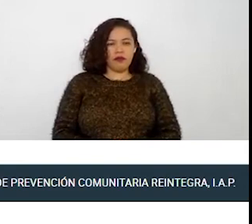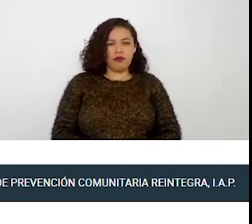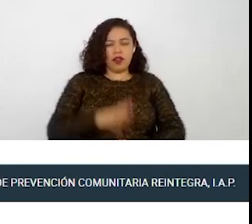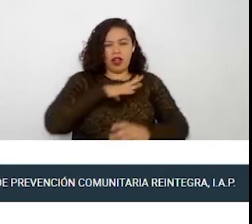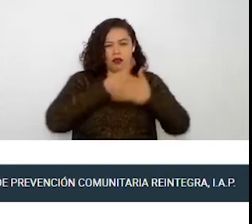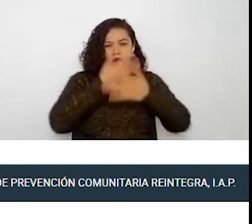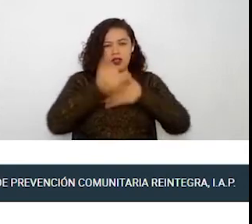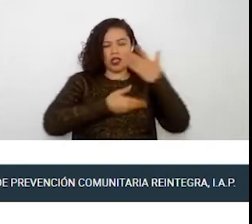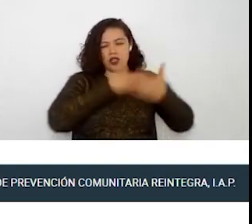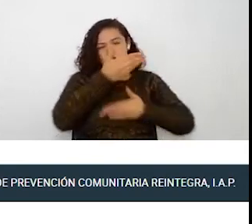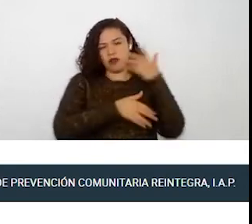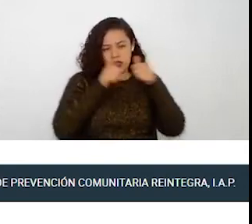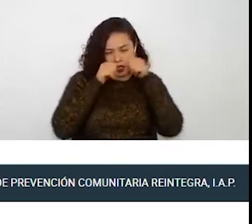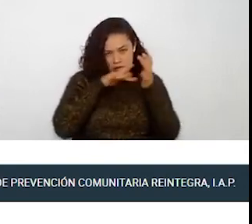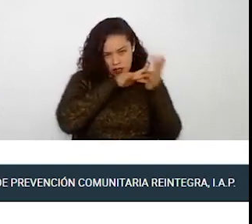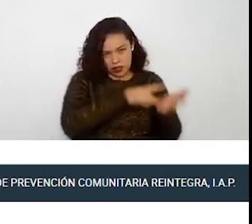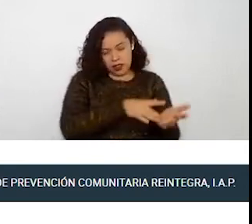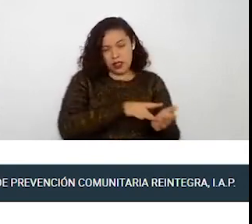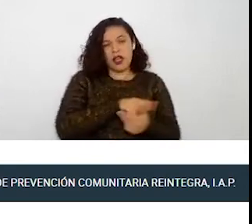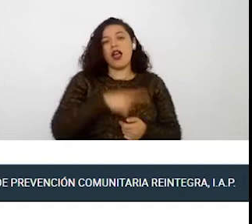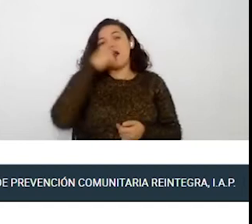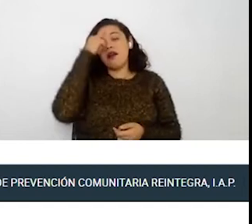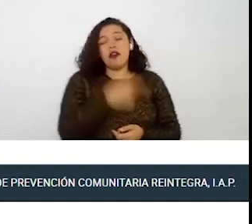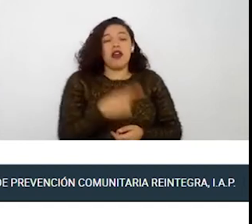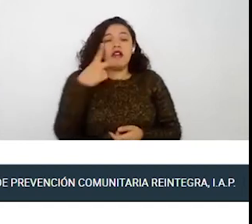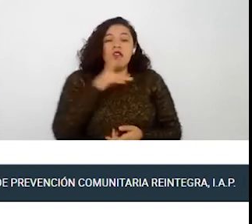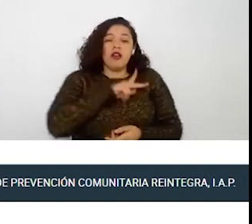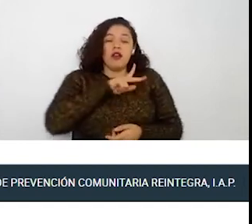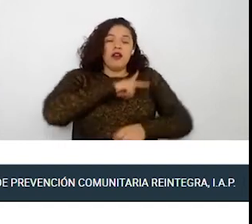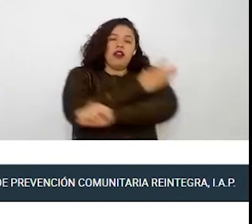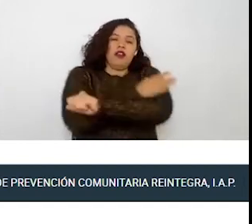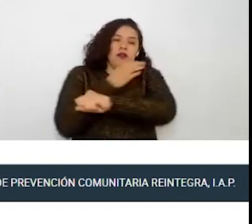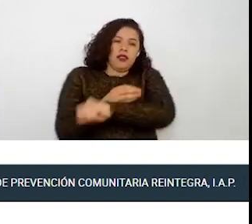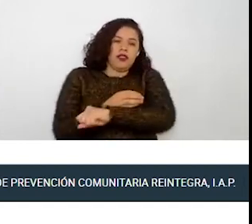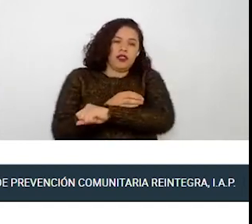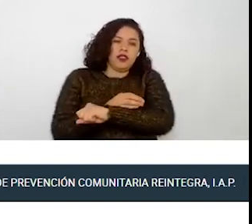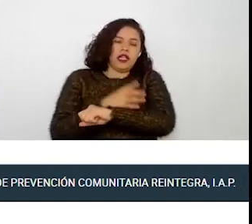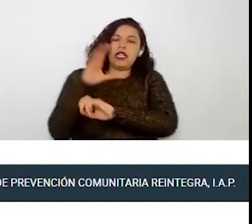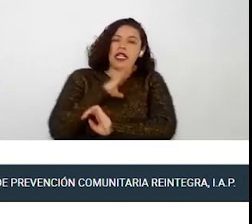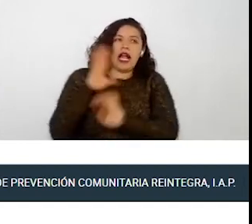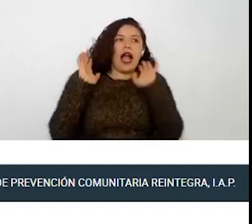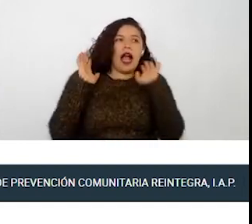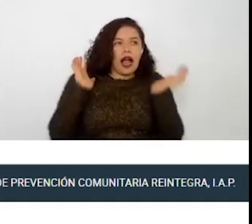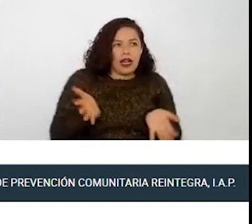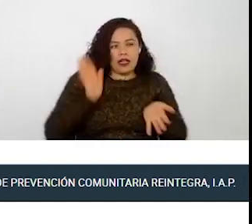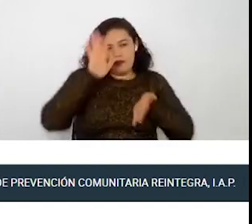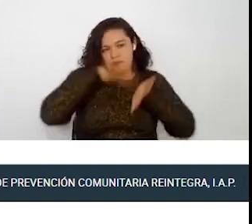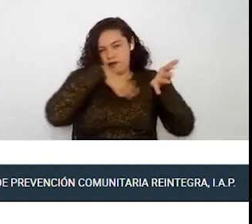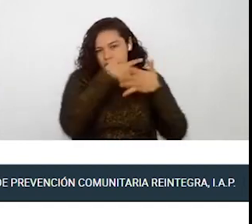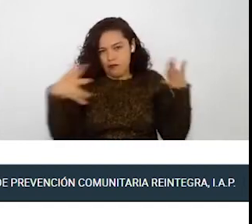nuestros servicios existencial para eso así como mis compañeras tienen ya una hoja